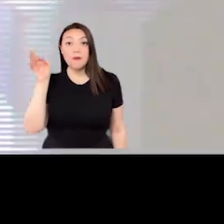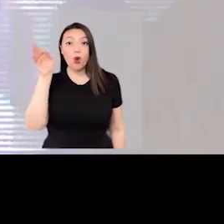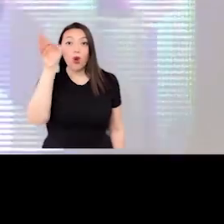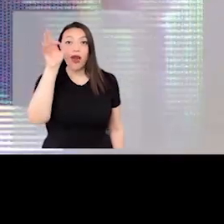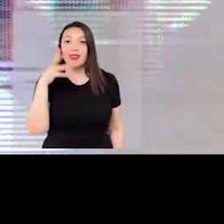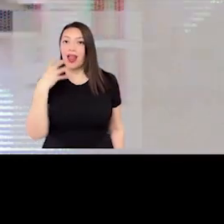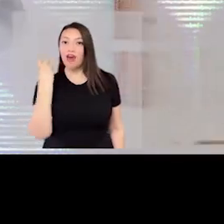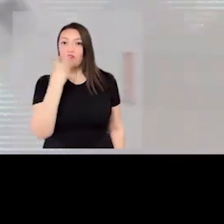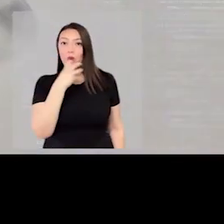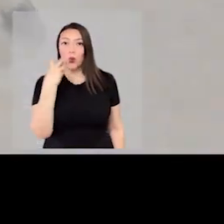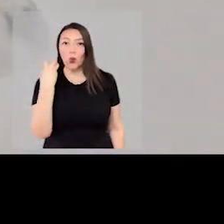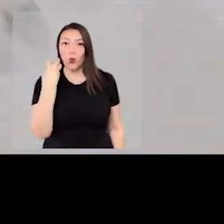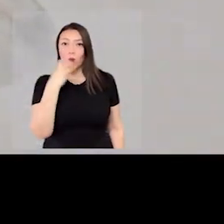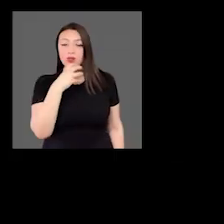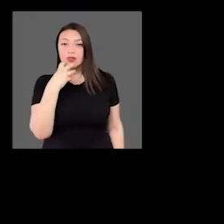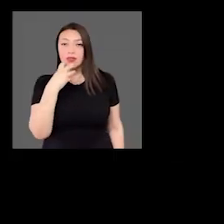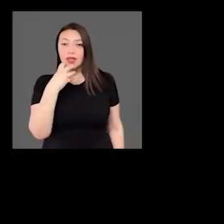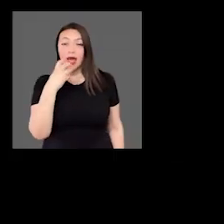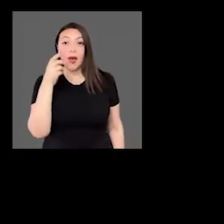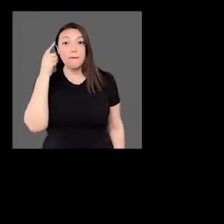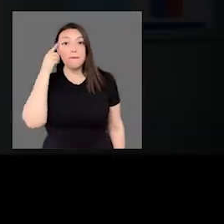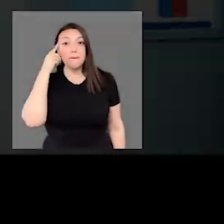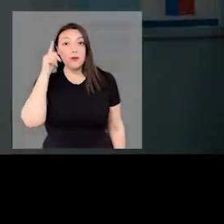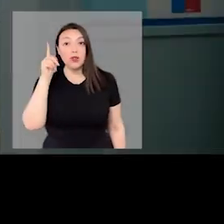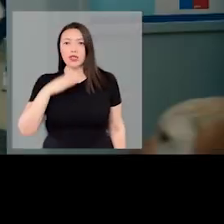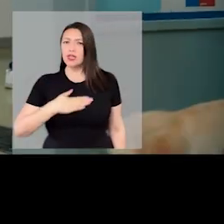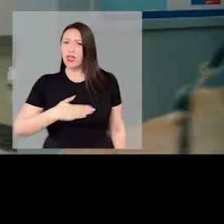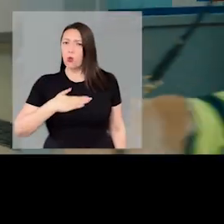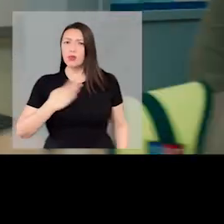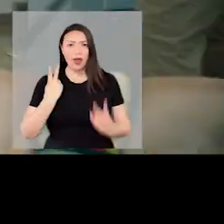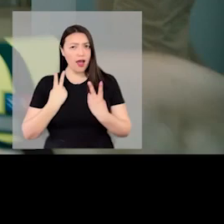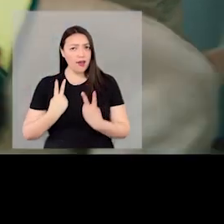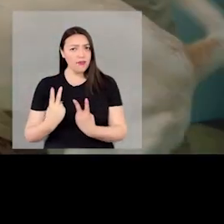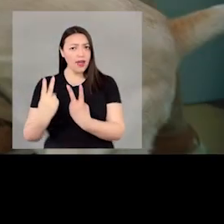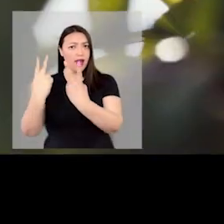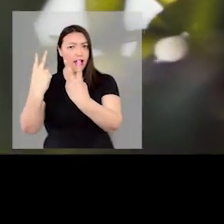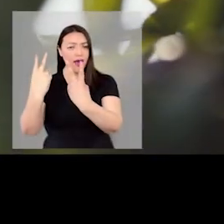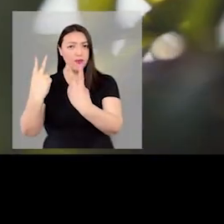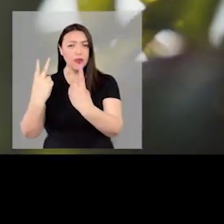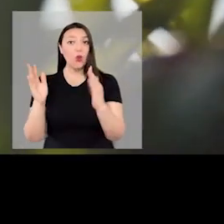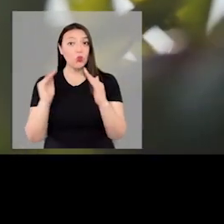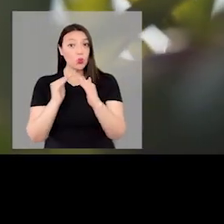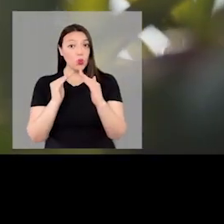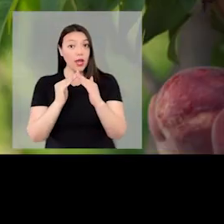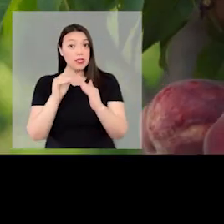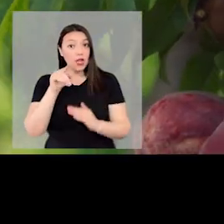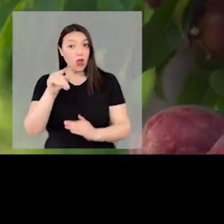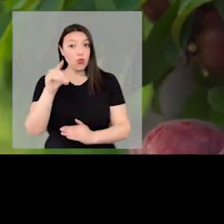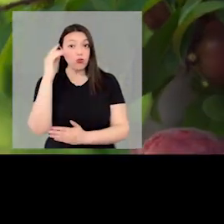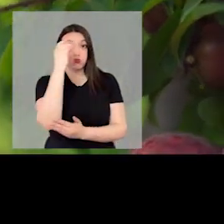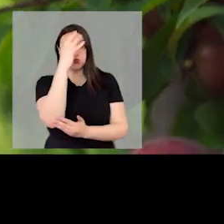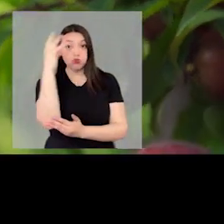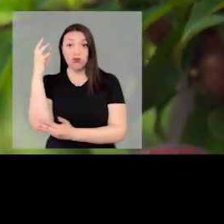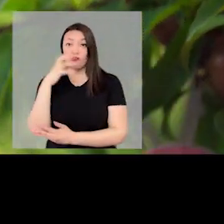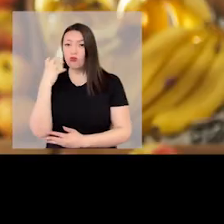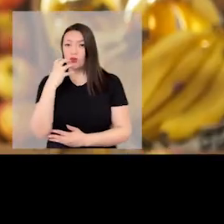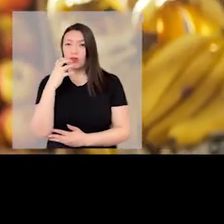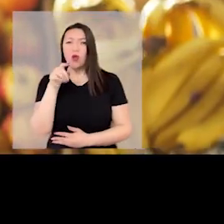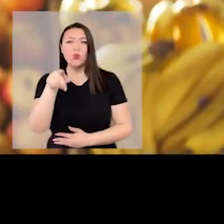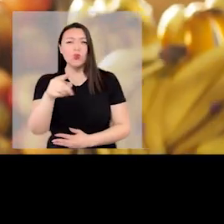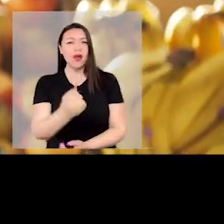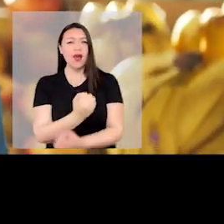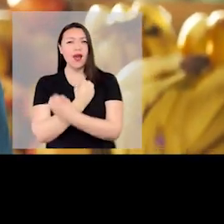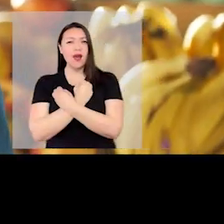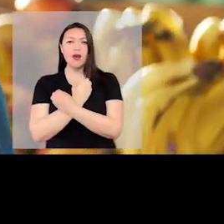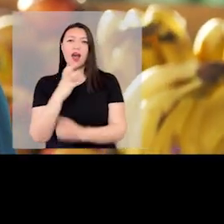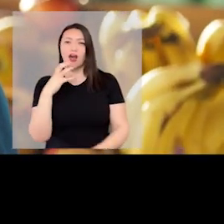La mosca de la fruta. Por eso, si te gusta viajar, si tienes árboles frutales en tu casa, ¿y